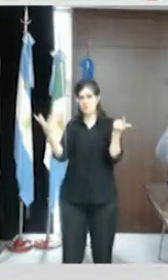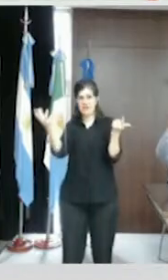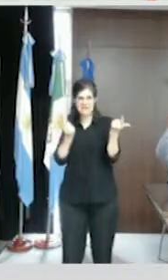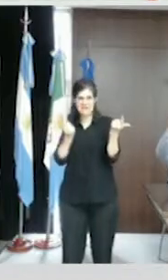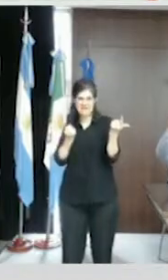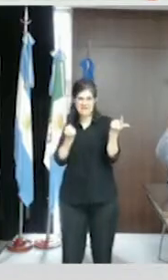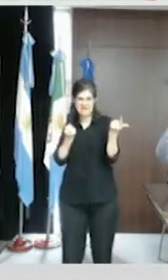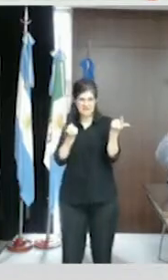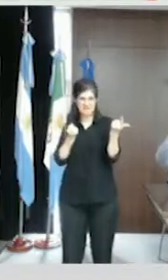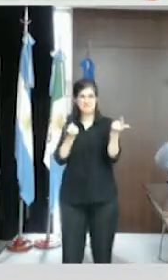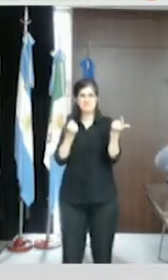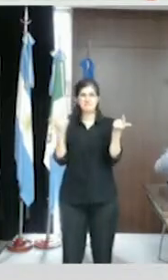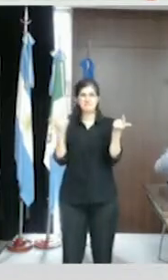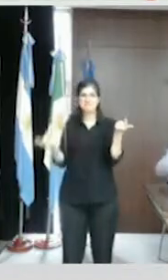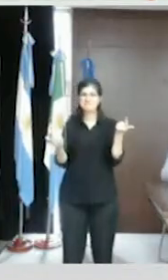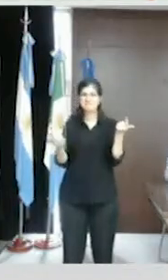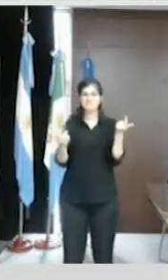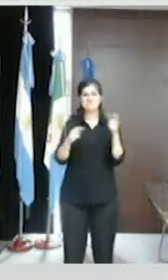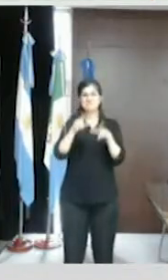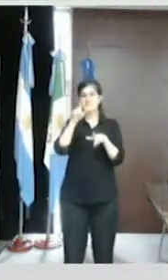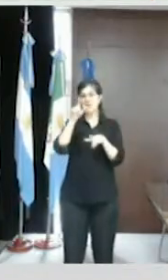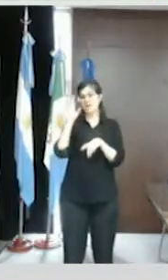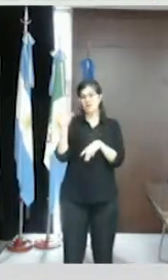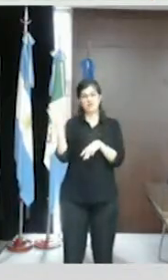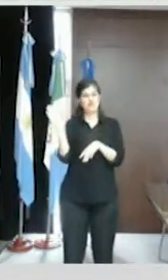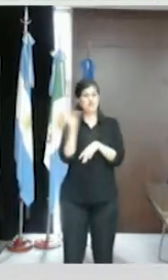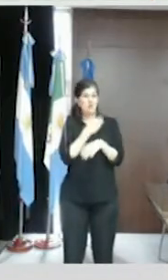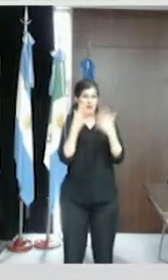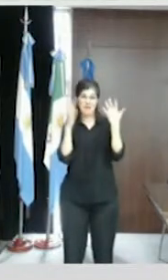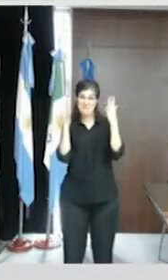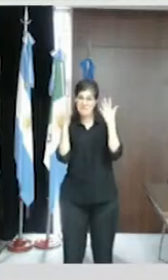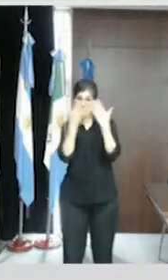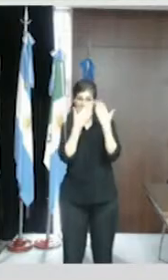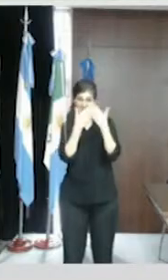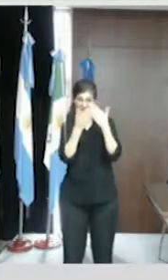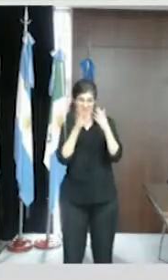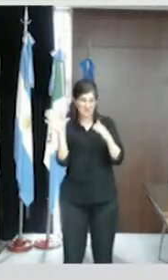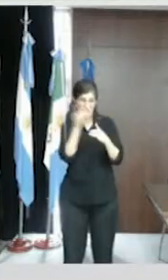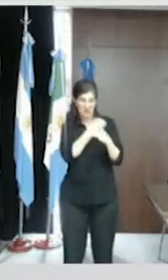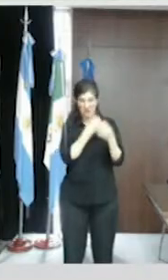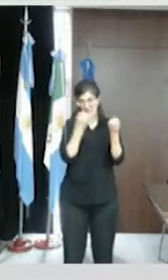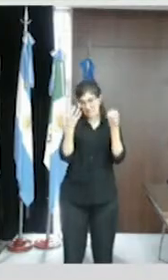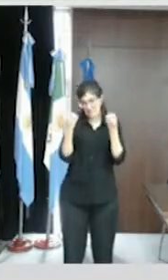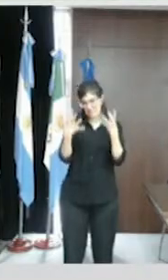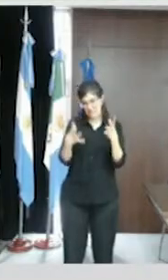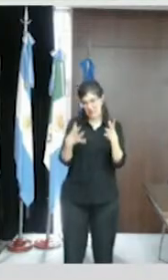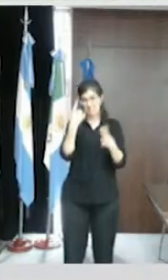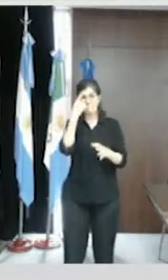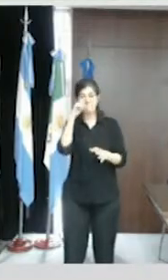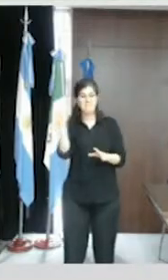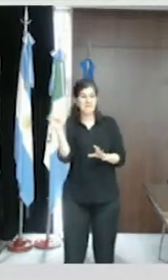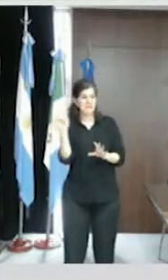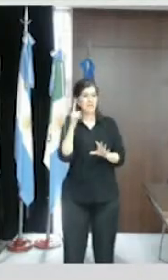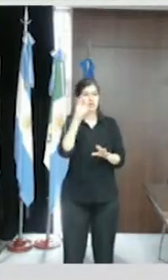Gracias. Ninguna de ellas está mal, pero tengamos en cuenta una cosa. Cuando